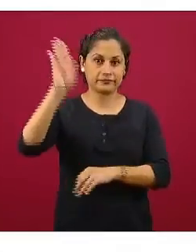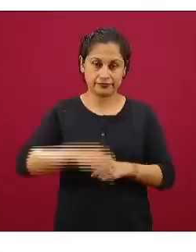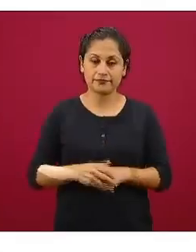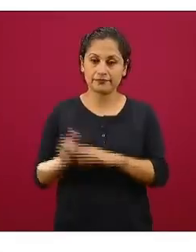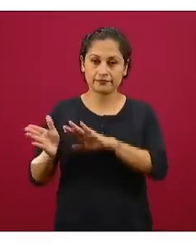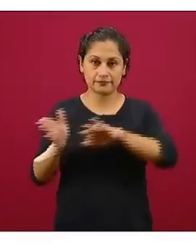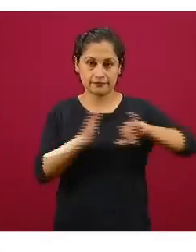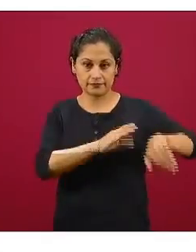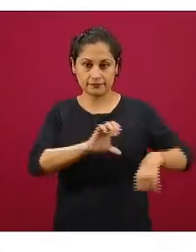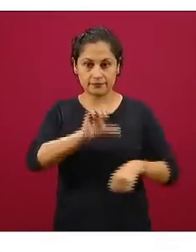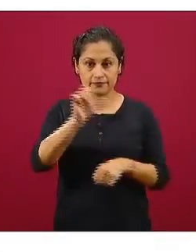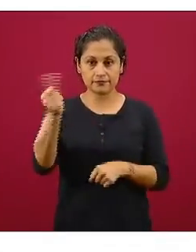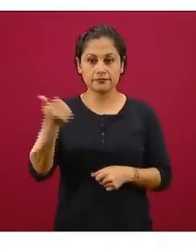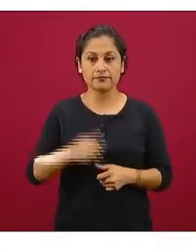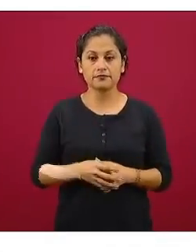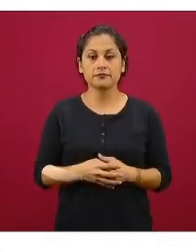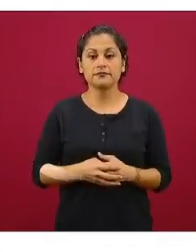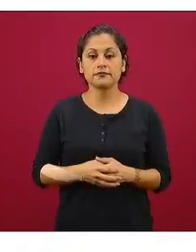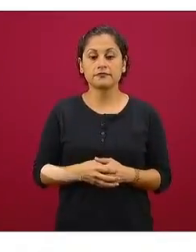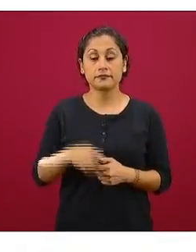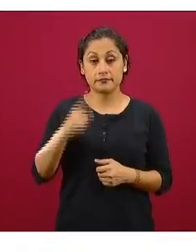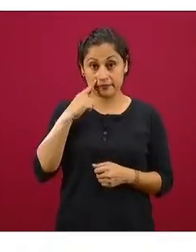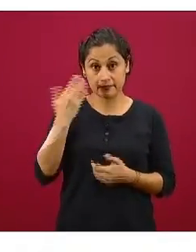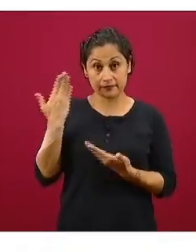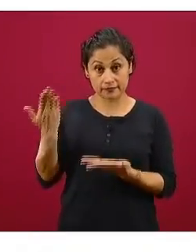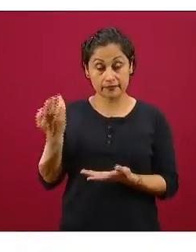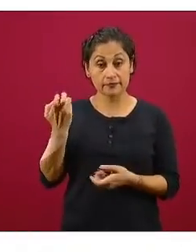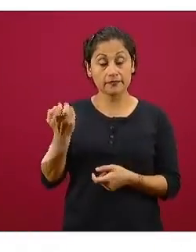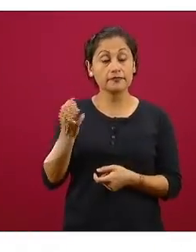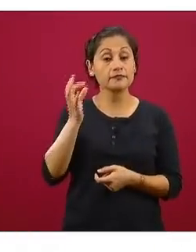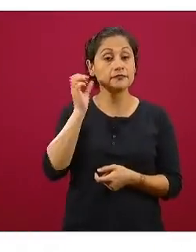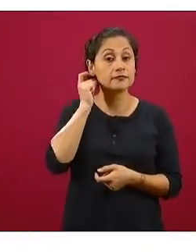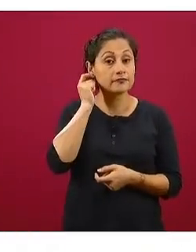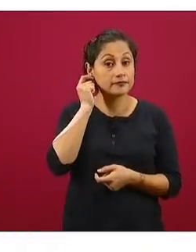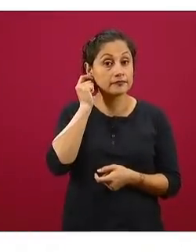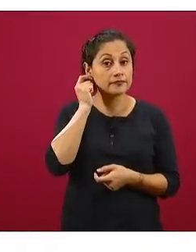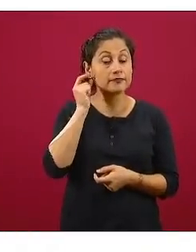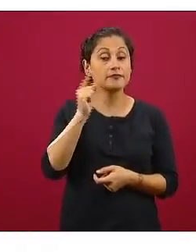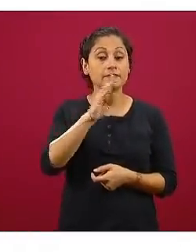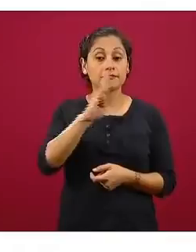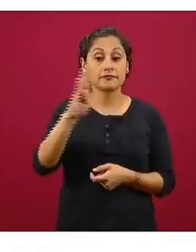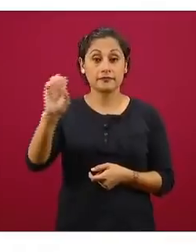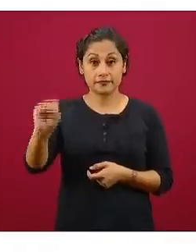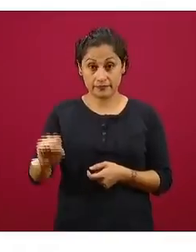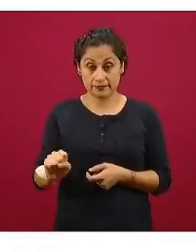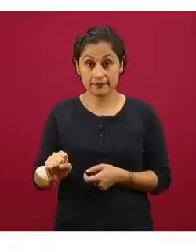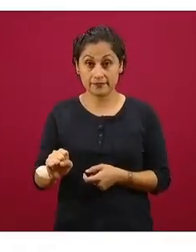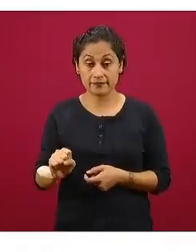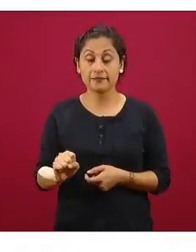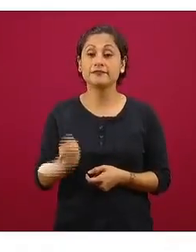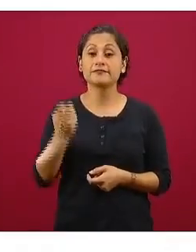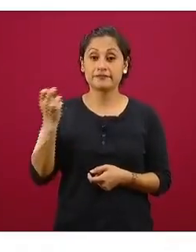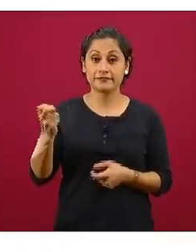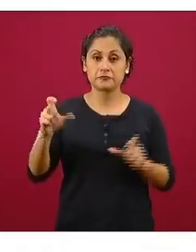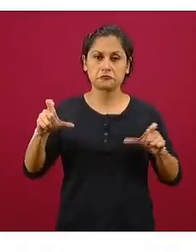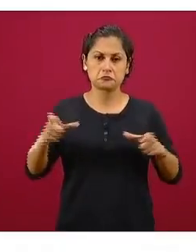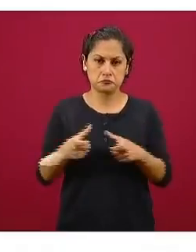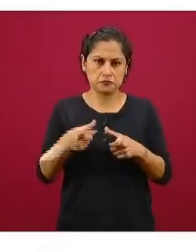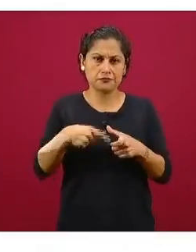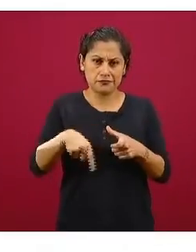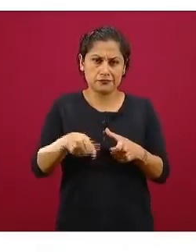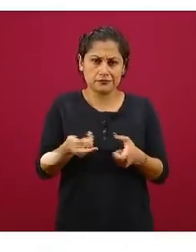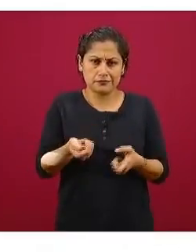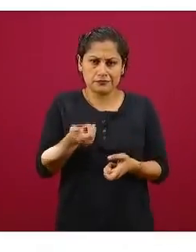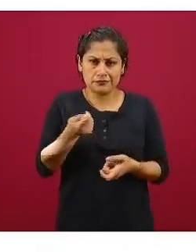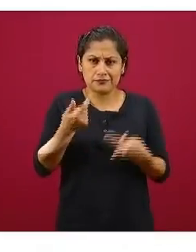por favor. Esta es La Paz, Baja California. La Paz, Baja California, que es una población relativamente pequeña, ha tenido